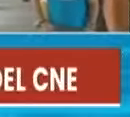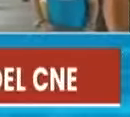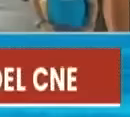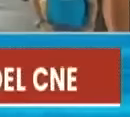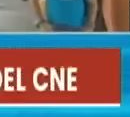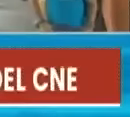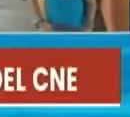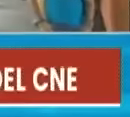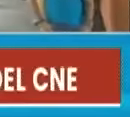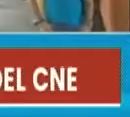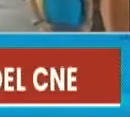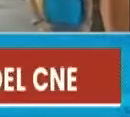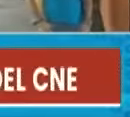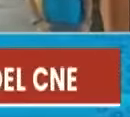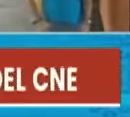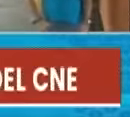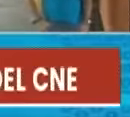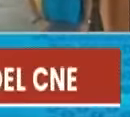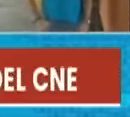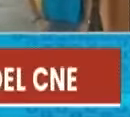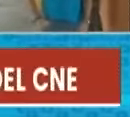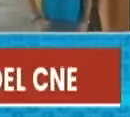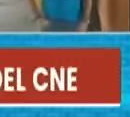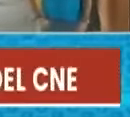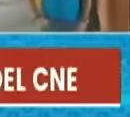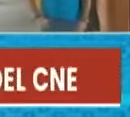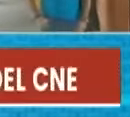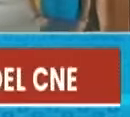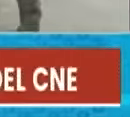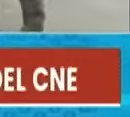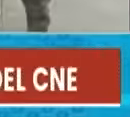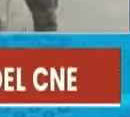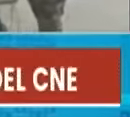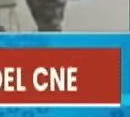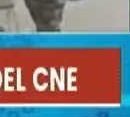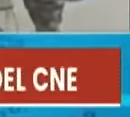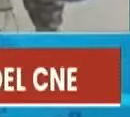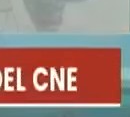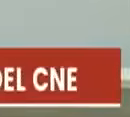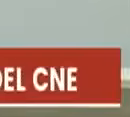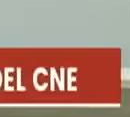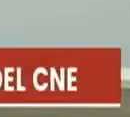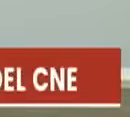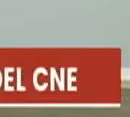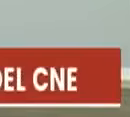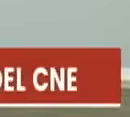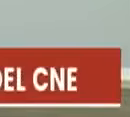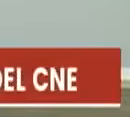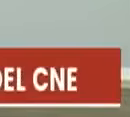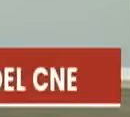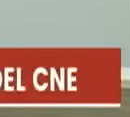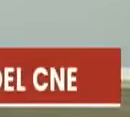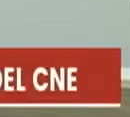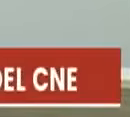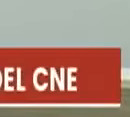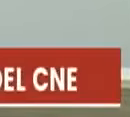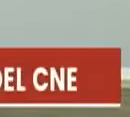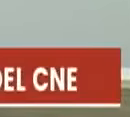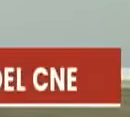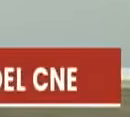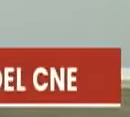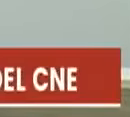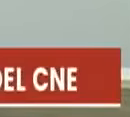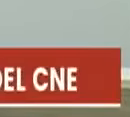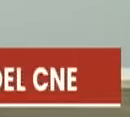hoy y la emoción y la participación de cada una de las personas. Fue verdaderamente una